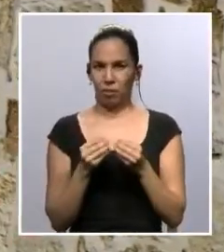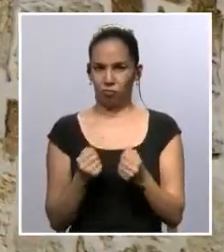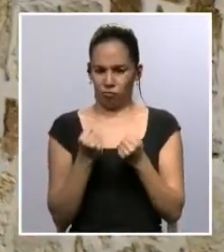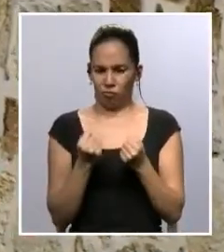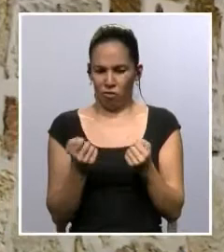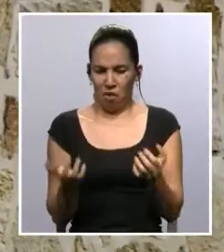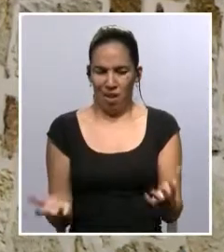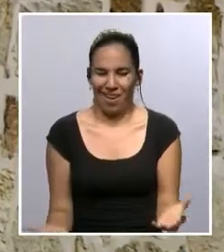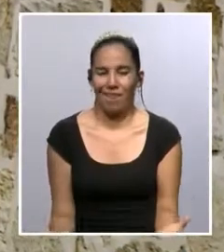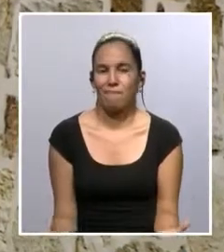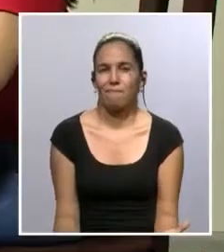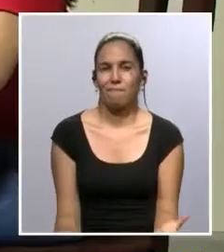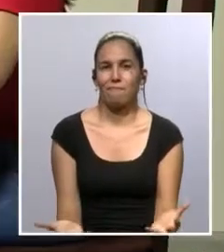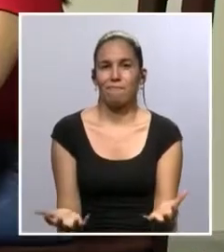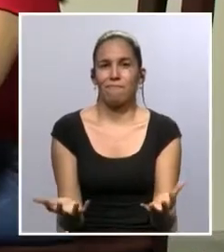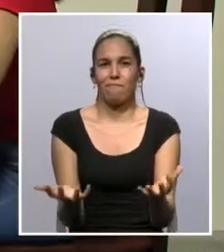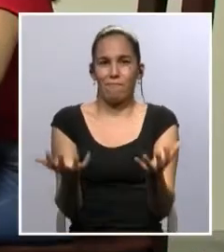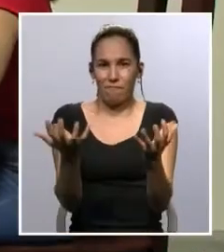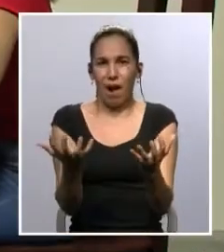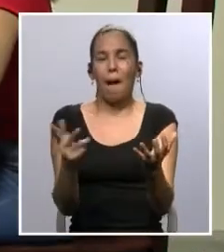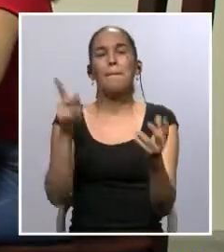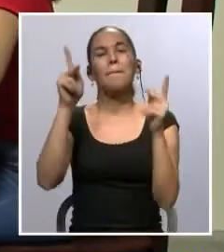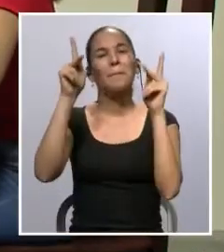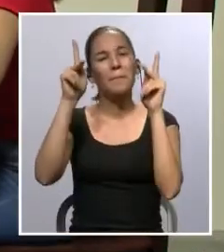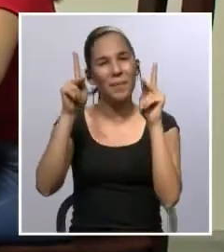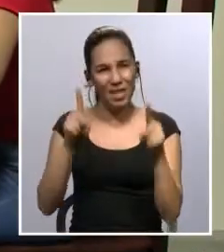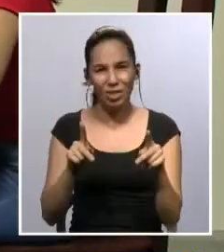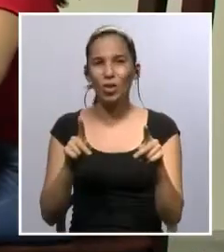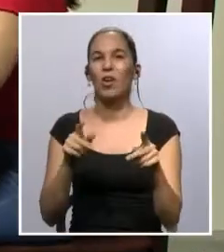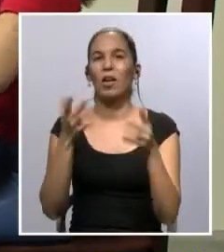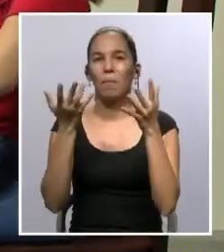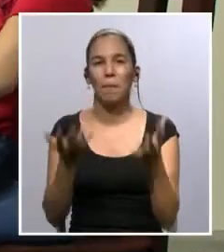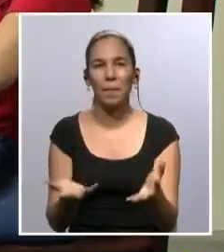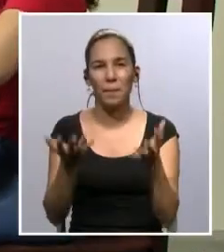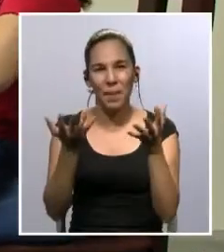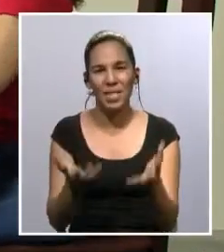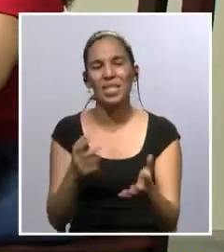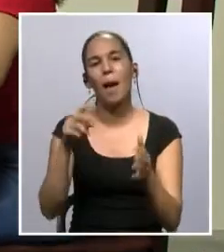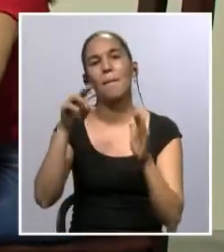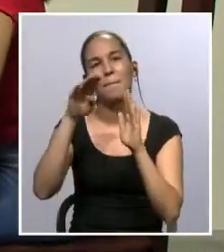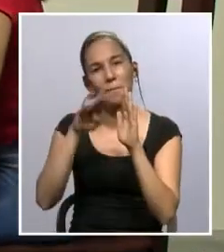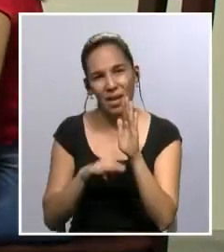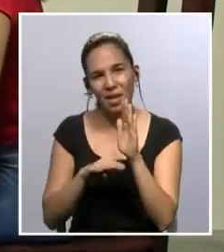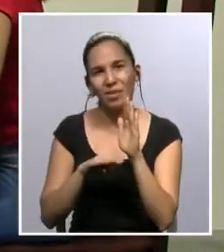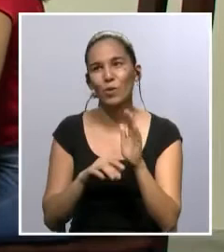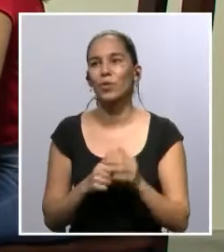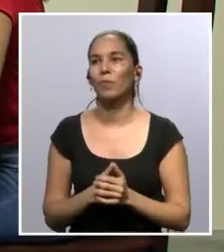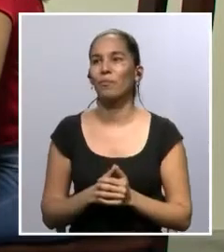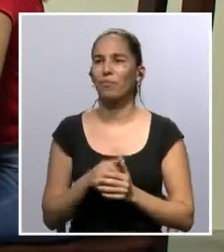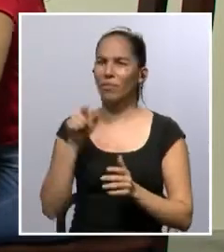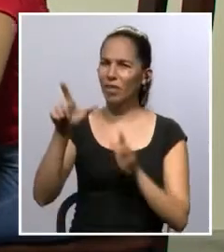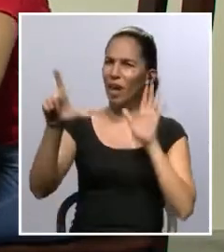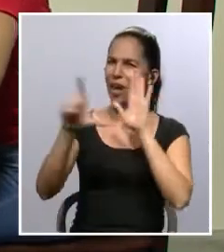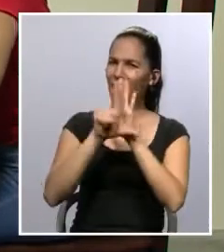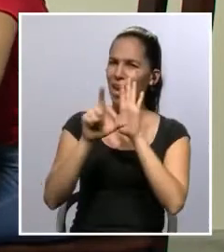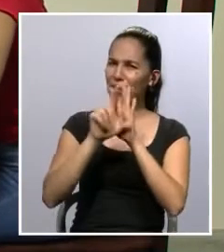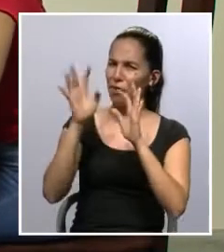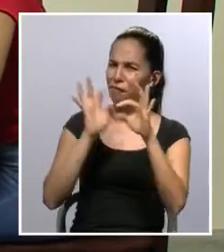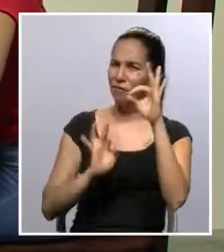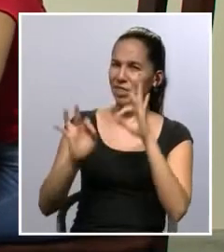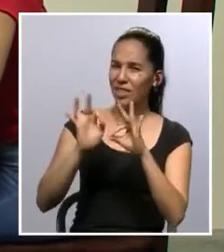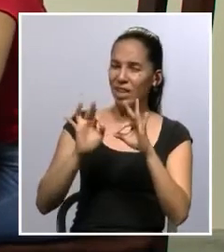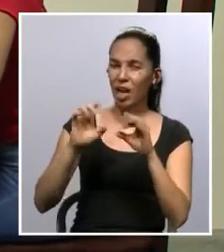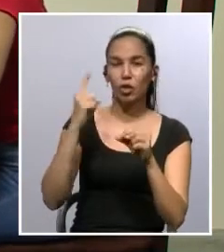personas pesan menos. Pero sí está relacionado todo con el tema de densidades. Esto, bueno, las leyes de física aplican en el